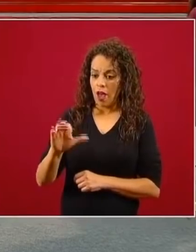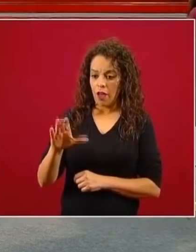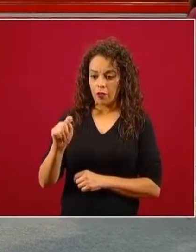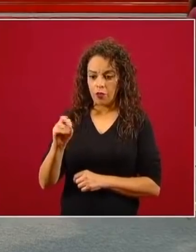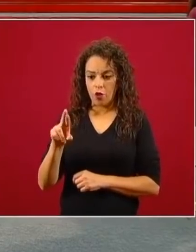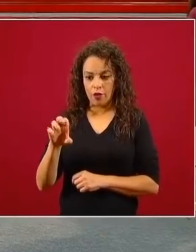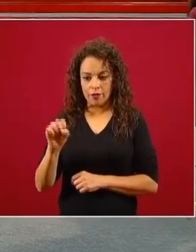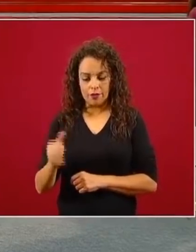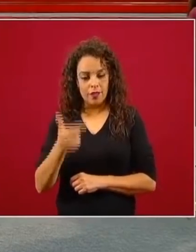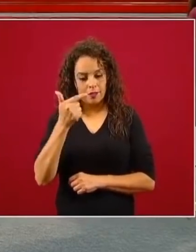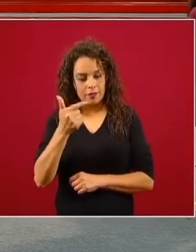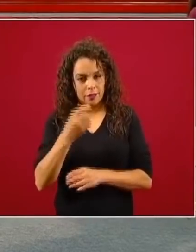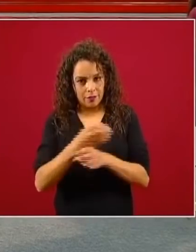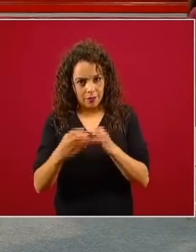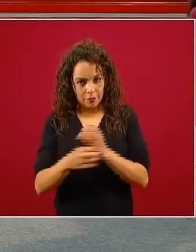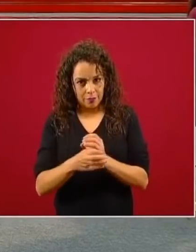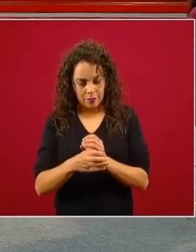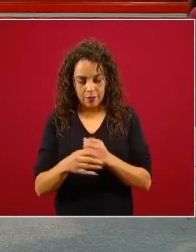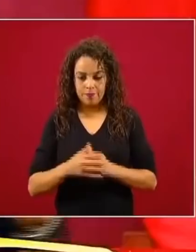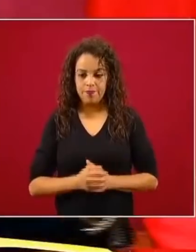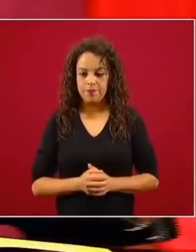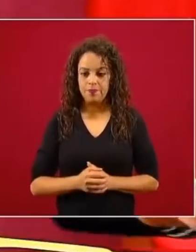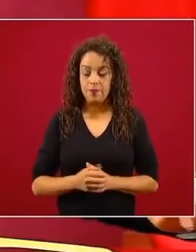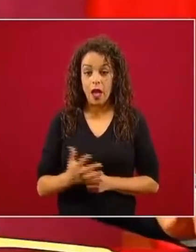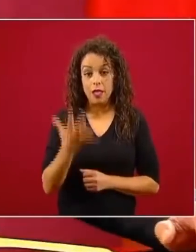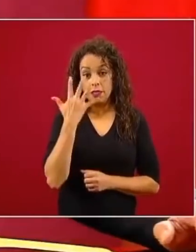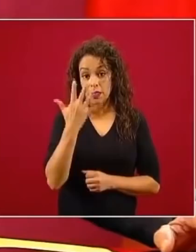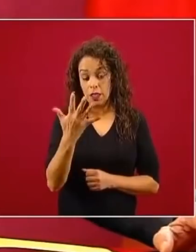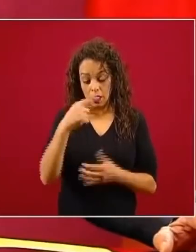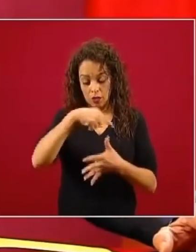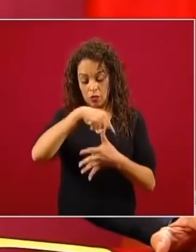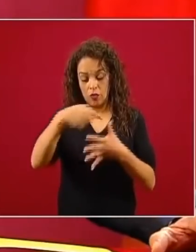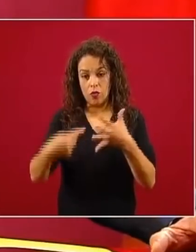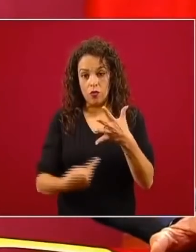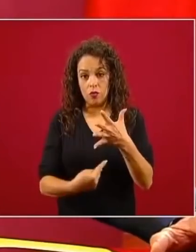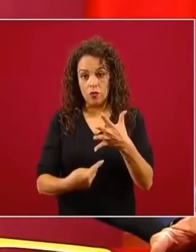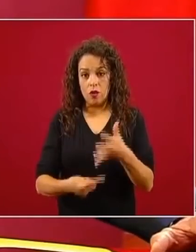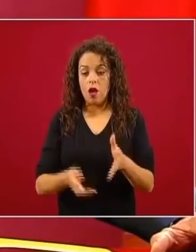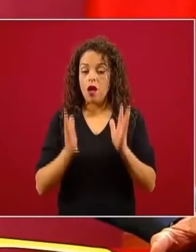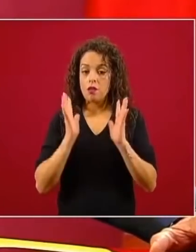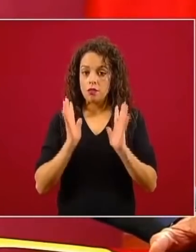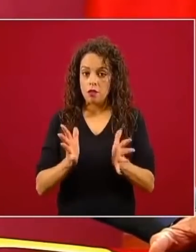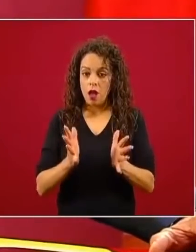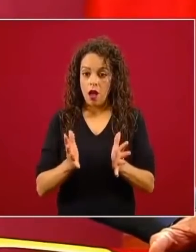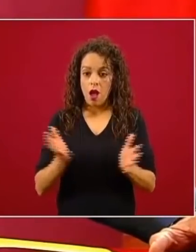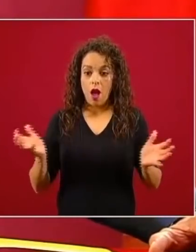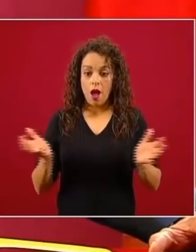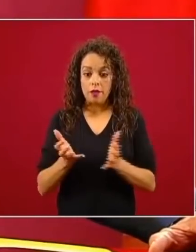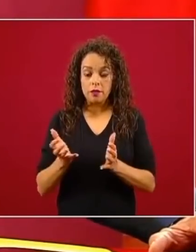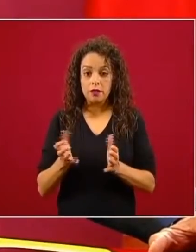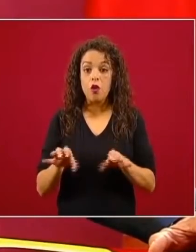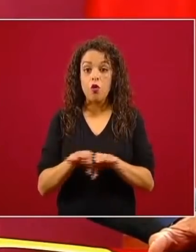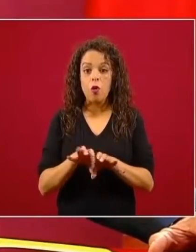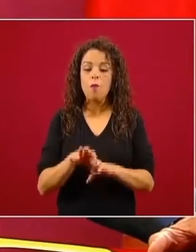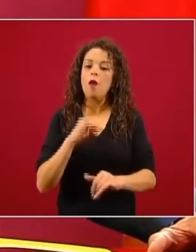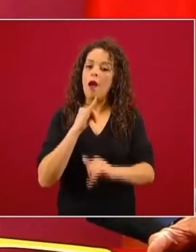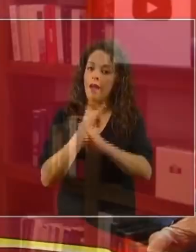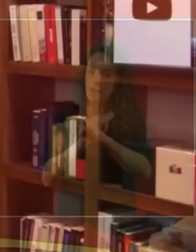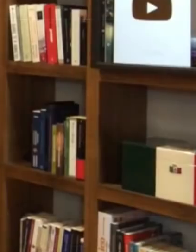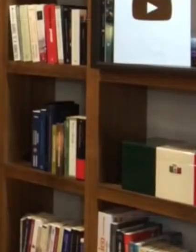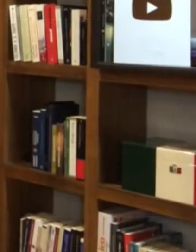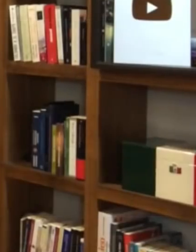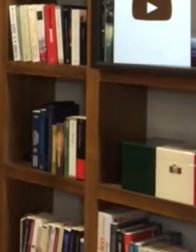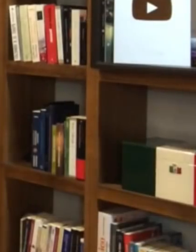concurso transparente y que eso no está sujeto a negociaciones jamás pensó la coordinadora que le fueron a dar esa respuesta